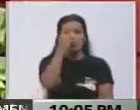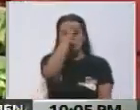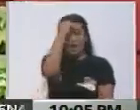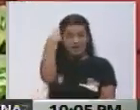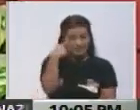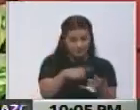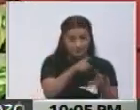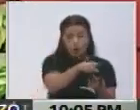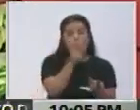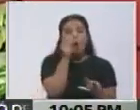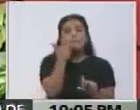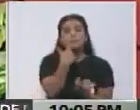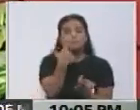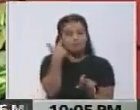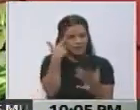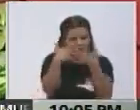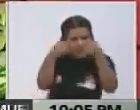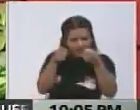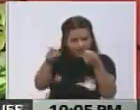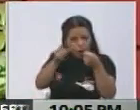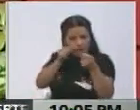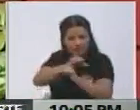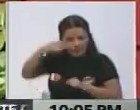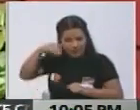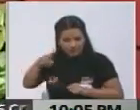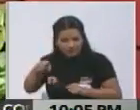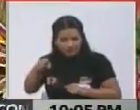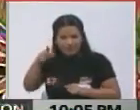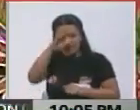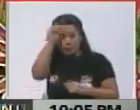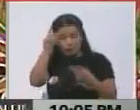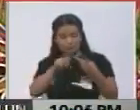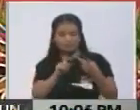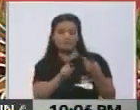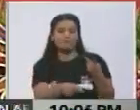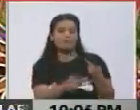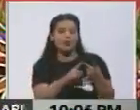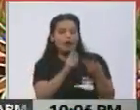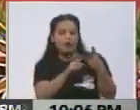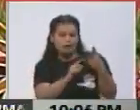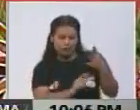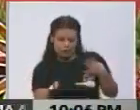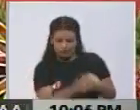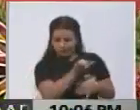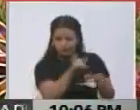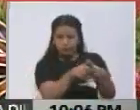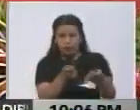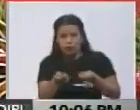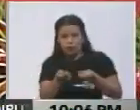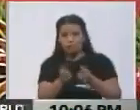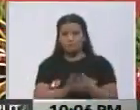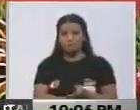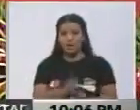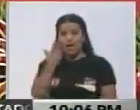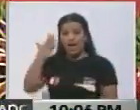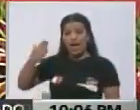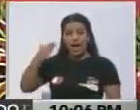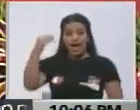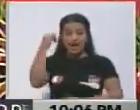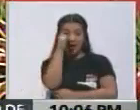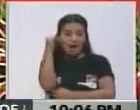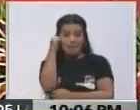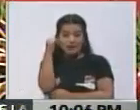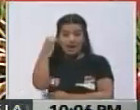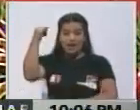el monstruo Ramo Verde en Venezuela, y los robots a nivel general. Entonces, ahorita estamos grabando. Estas cámaras que están aquí no son del